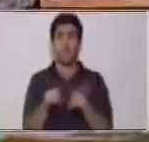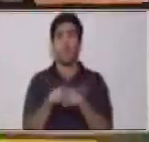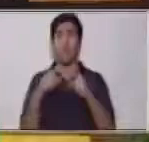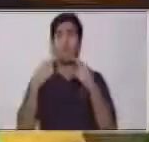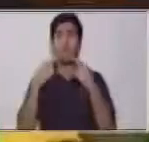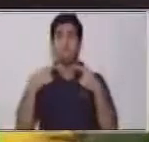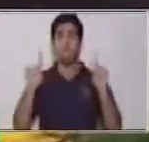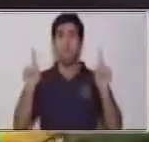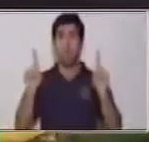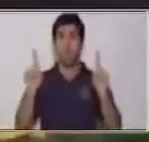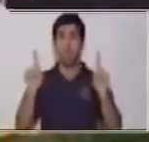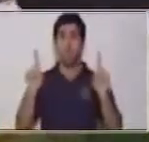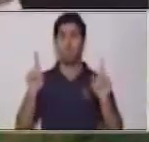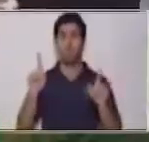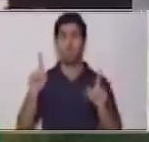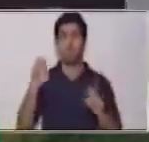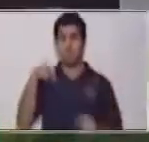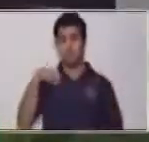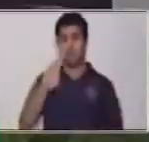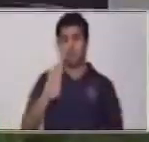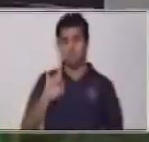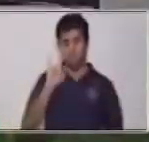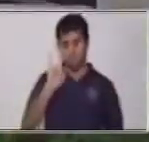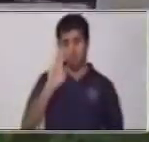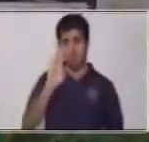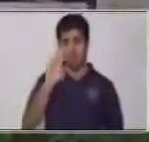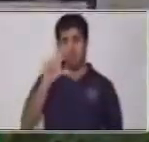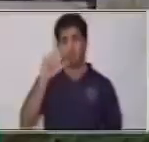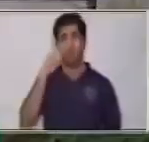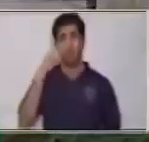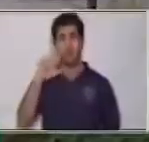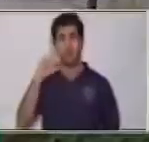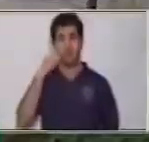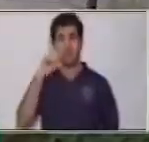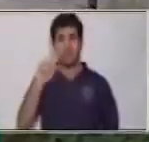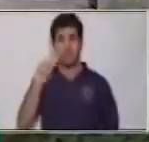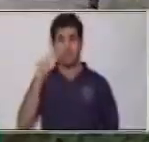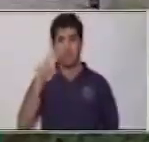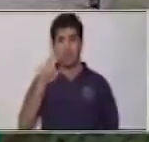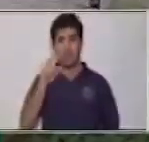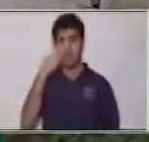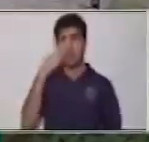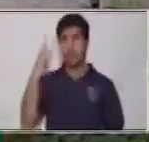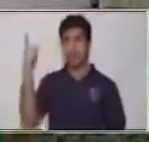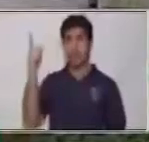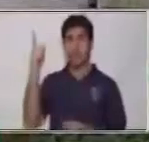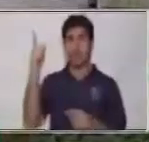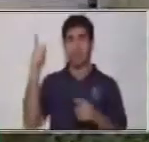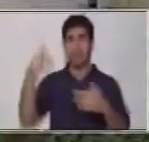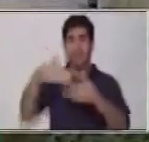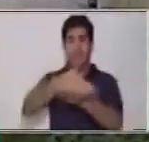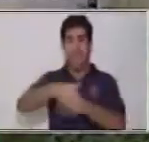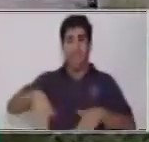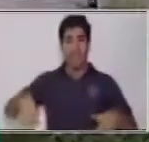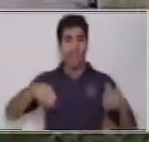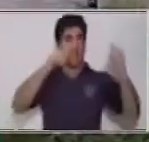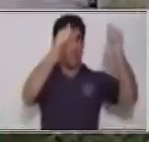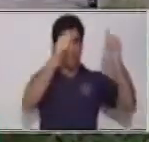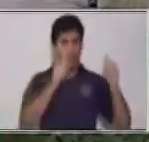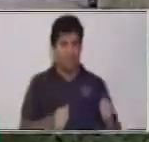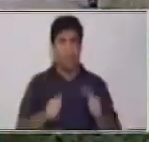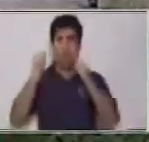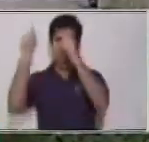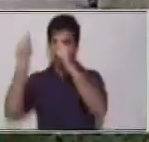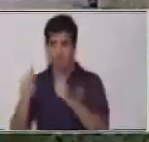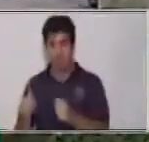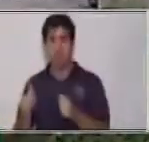que encontramos normalmente en las calles. Usted ve algunas vallas publicitarias, algunas marcas